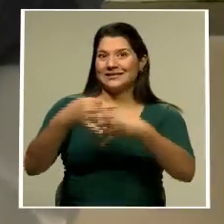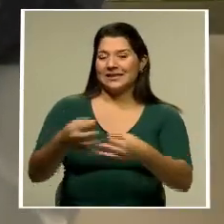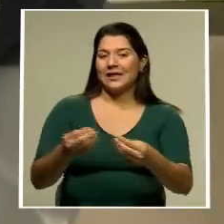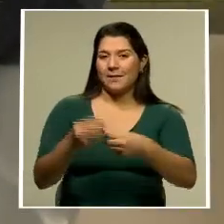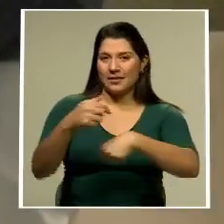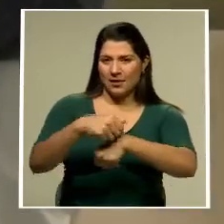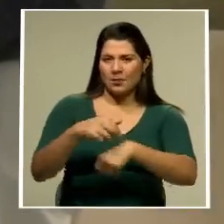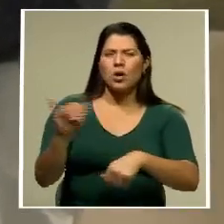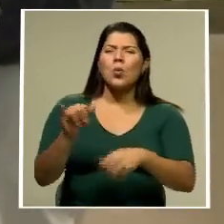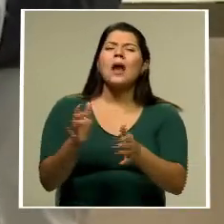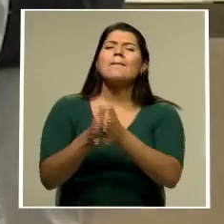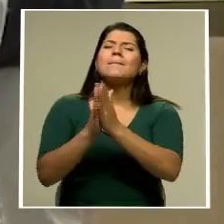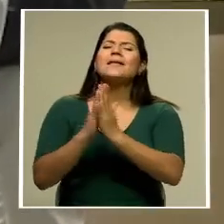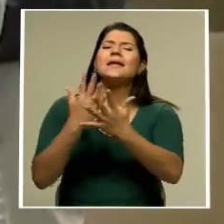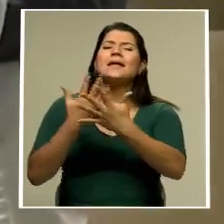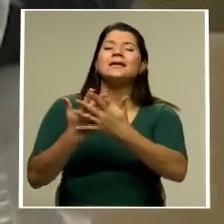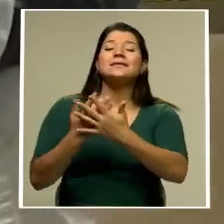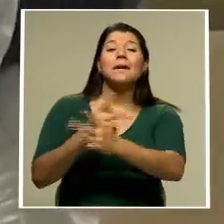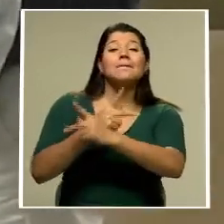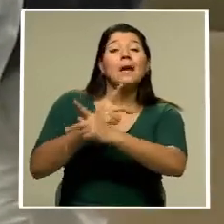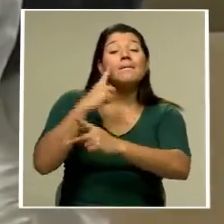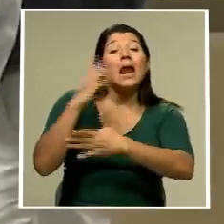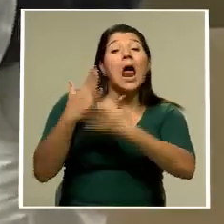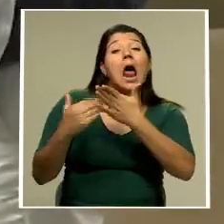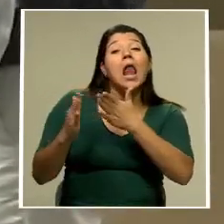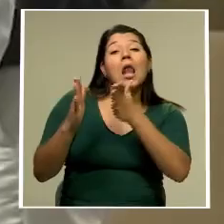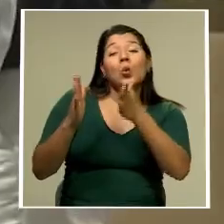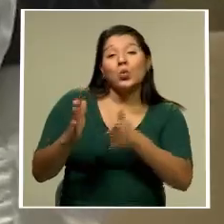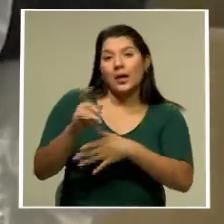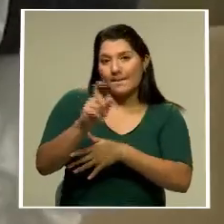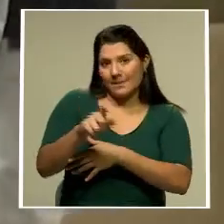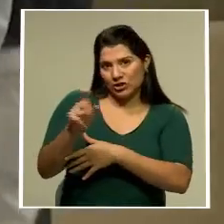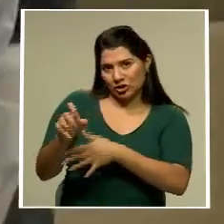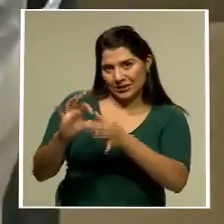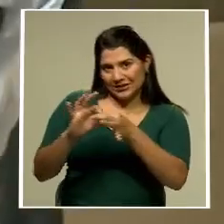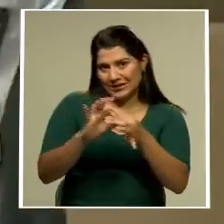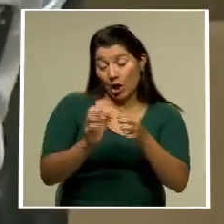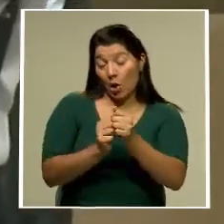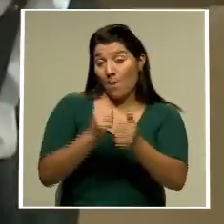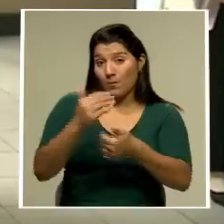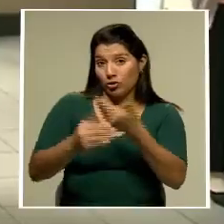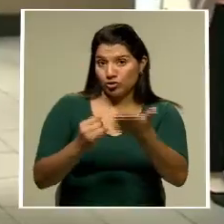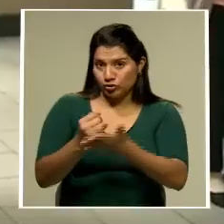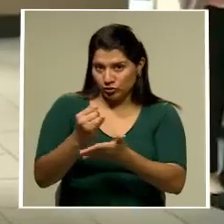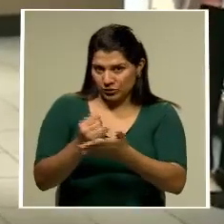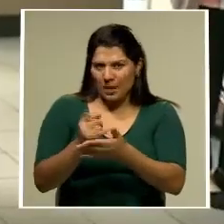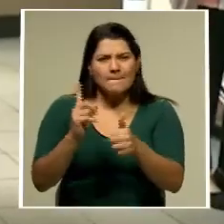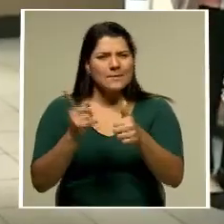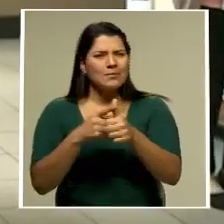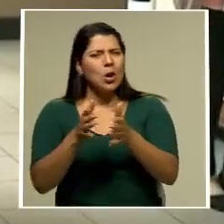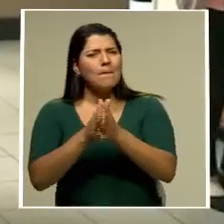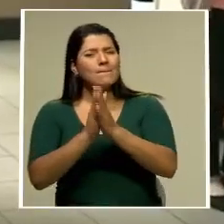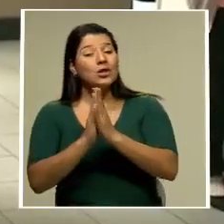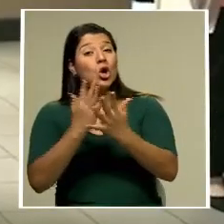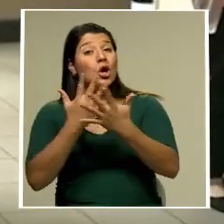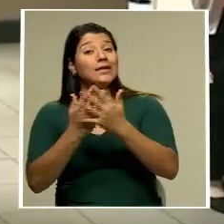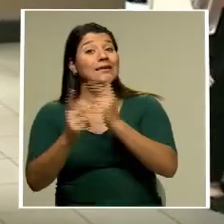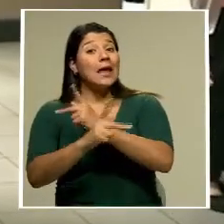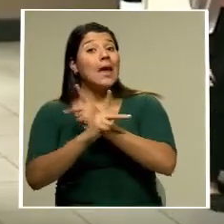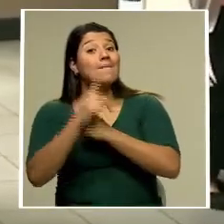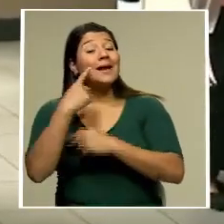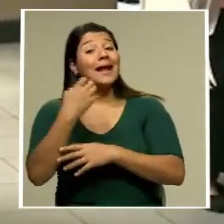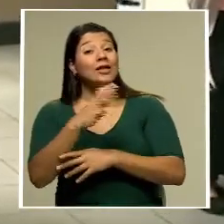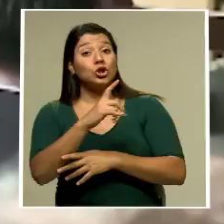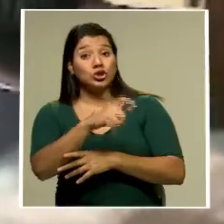prisión preventiva para algunos de los imputados. Inicialmente, la Fiscalía había solicitado prisión preventiva para 14 de los detenidos en el